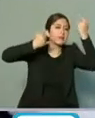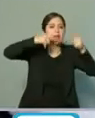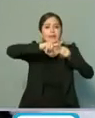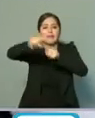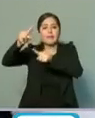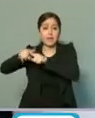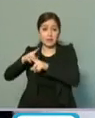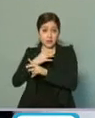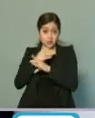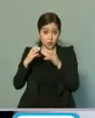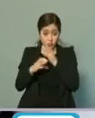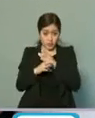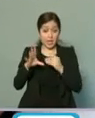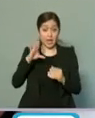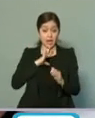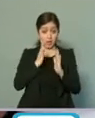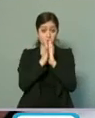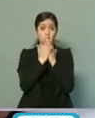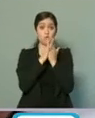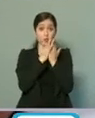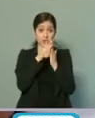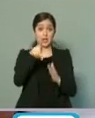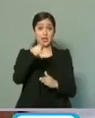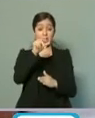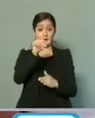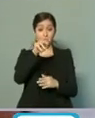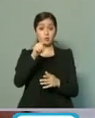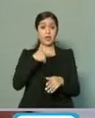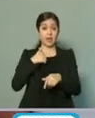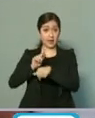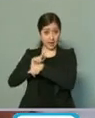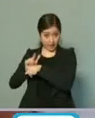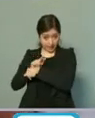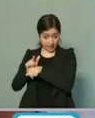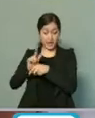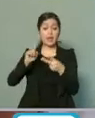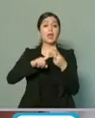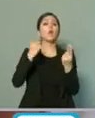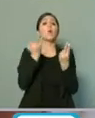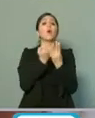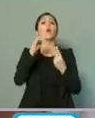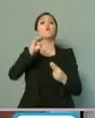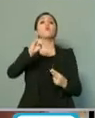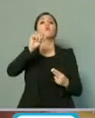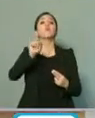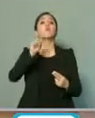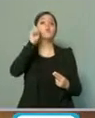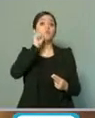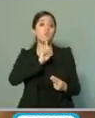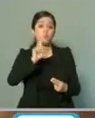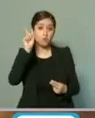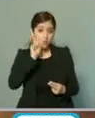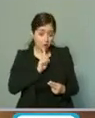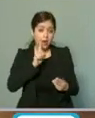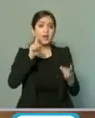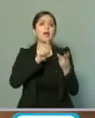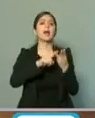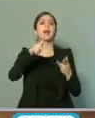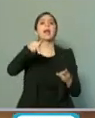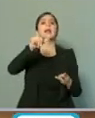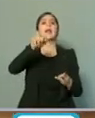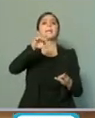Y bueno, hay ediciones del Kama Sutra gay, hay ediciones del Kama Sutra lésbico, hay ediciones para el Kama